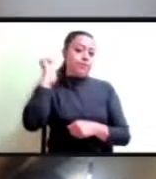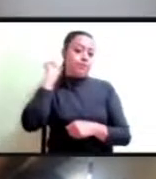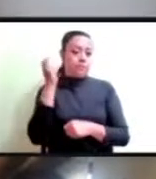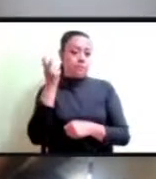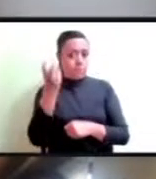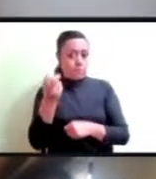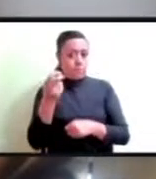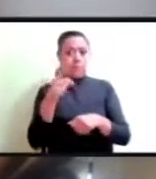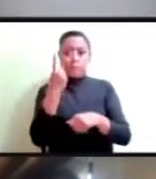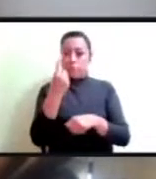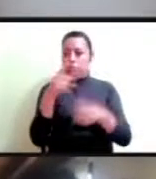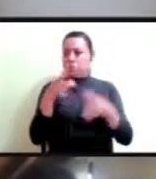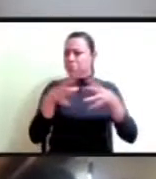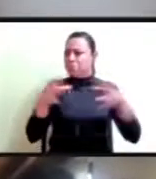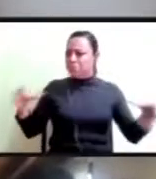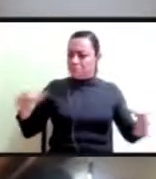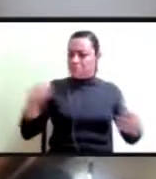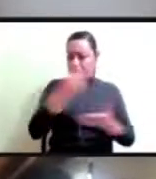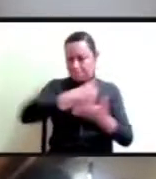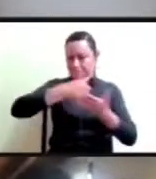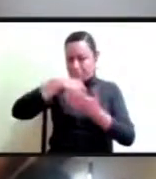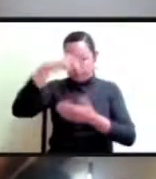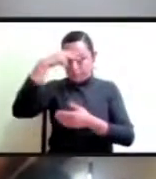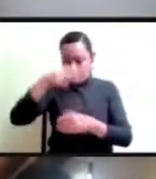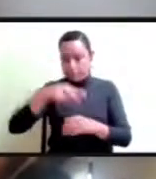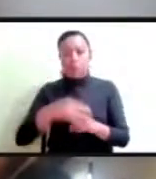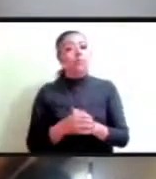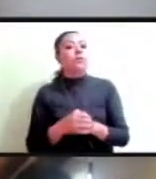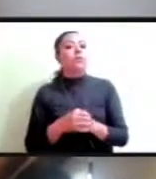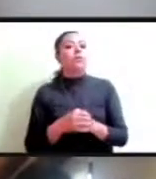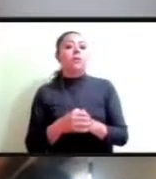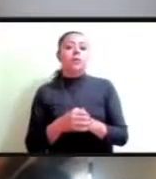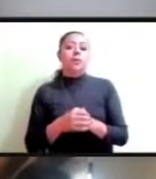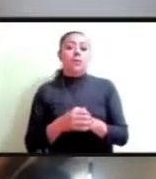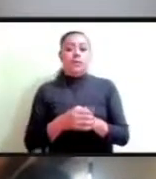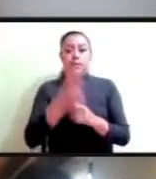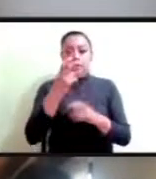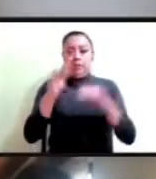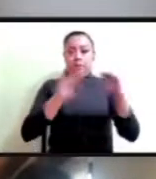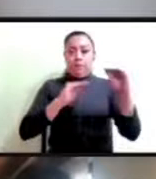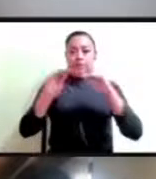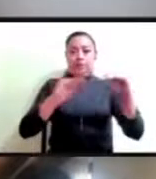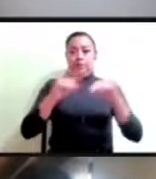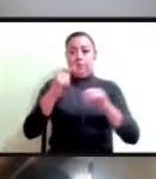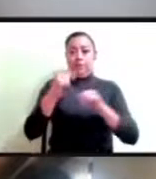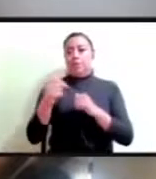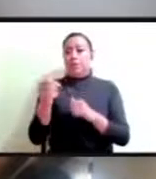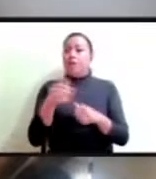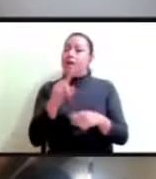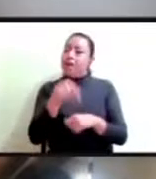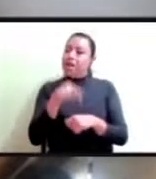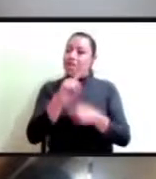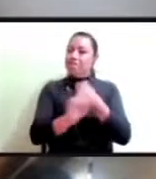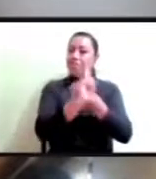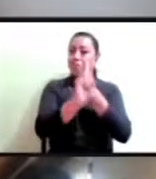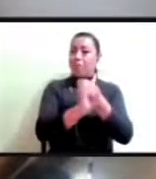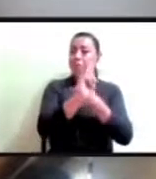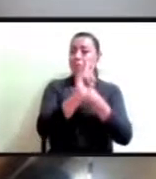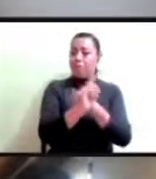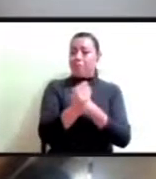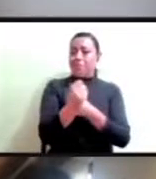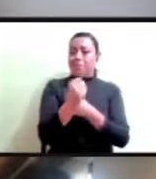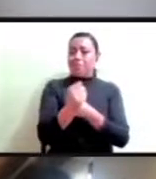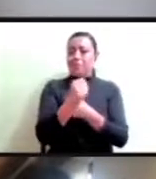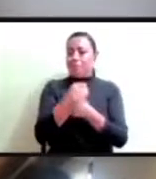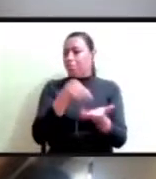zona metropolitana, por lo que la movilidad es uno de los grandes problemas que prevalecen, por la afluencia de